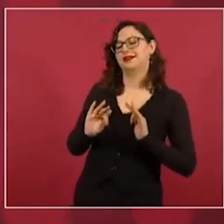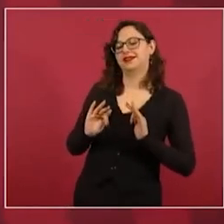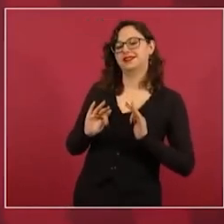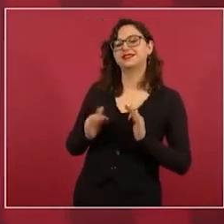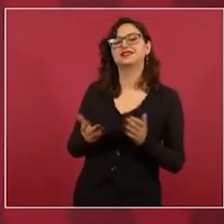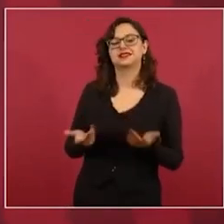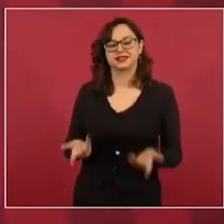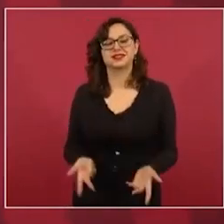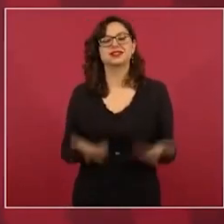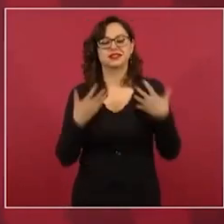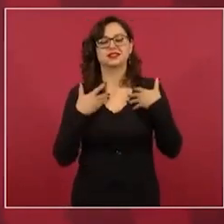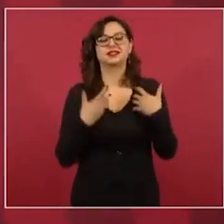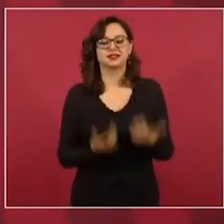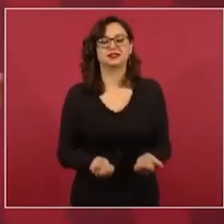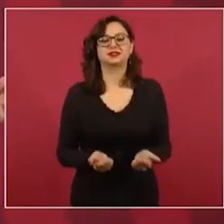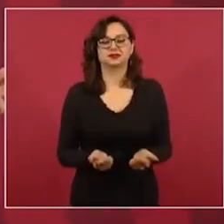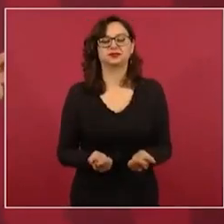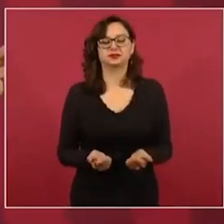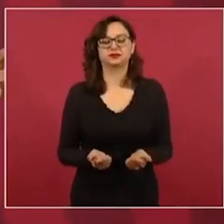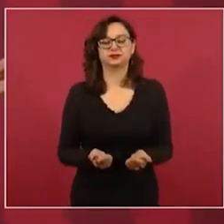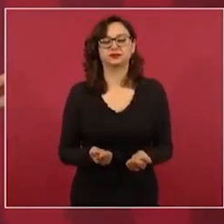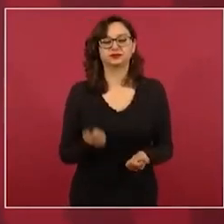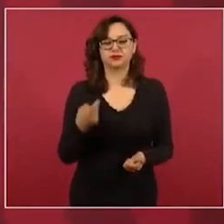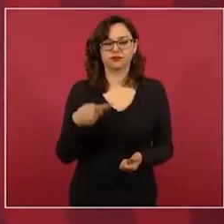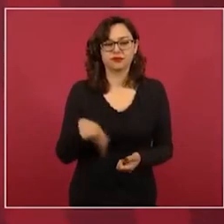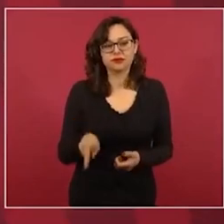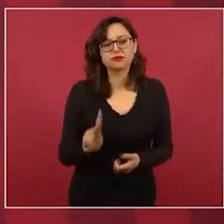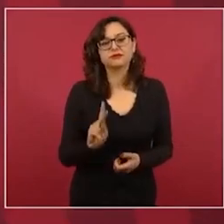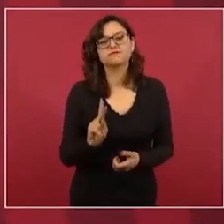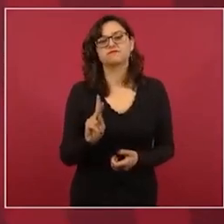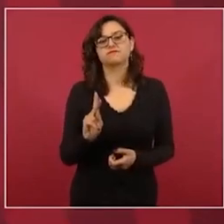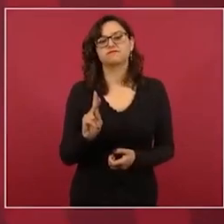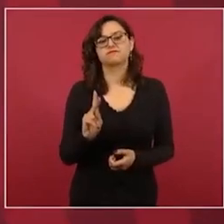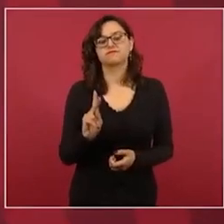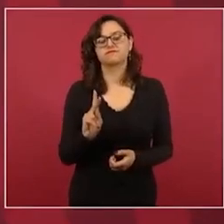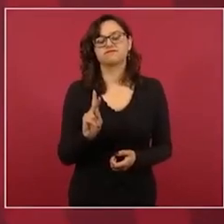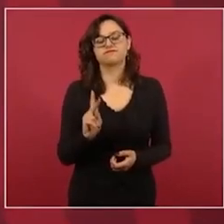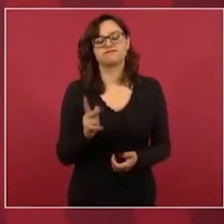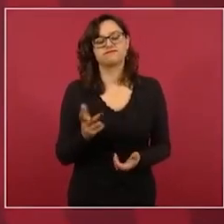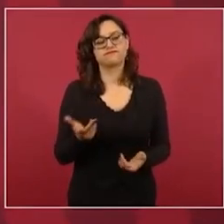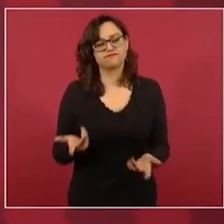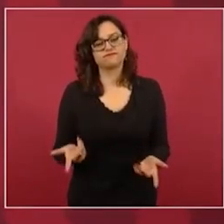se entendió. Pero es, hay que